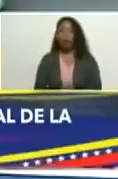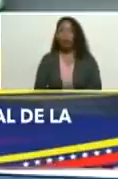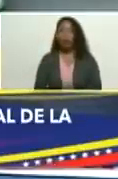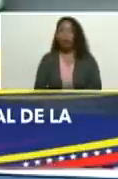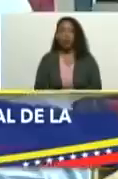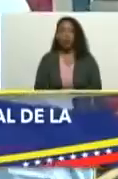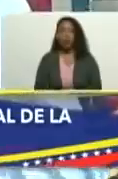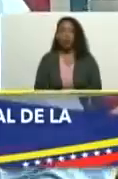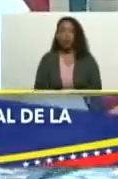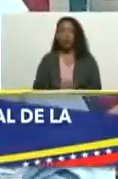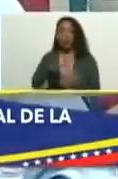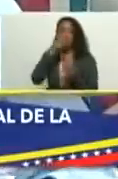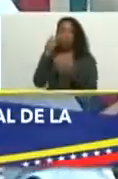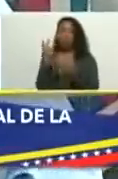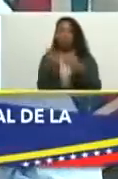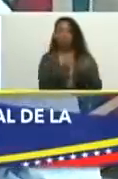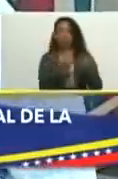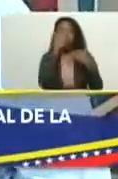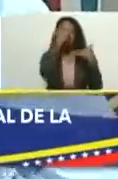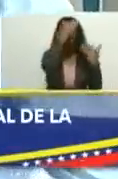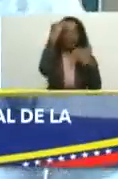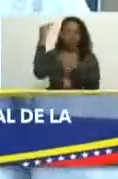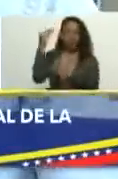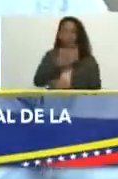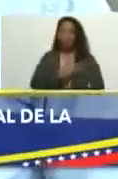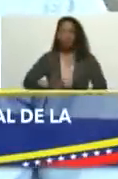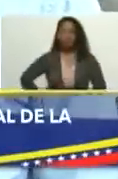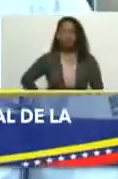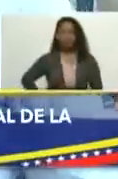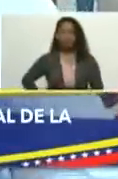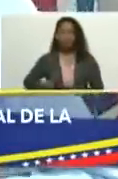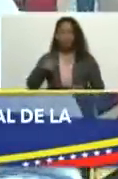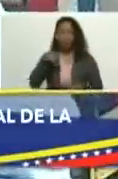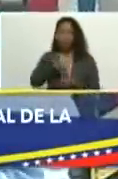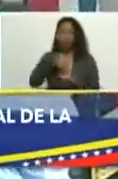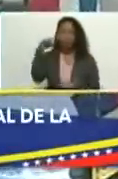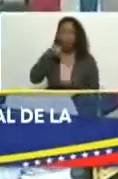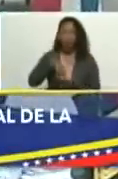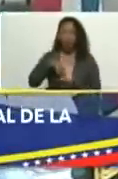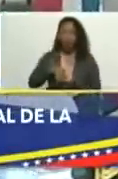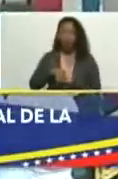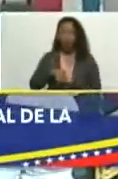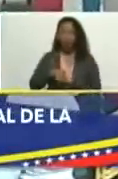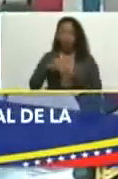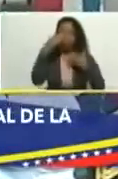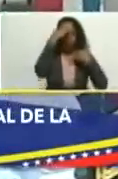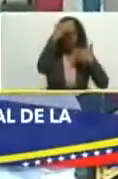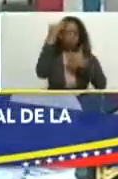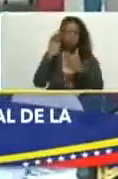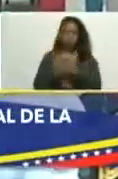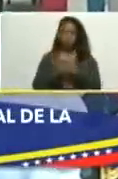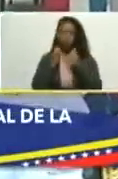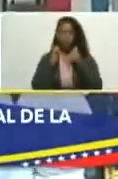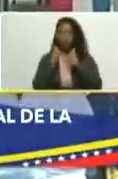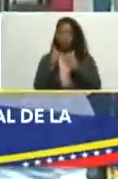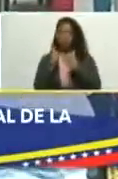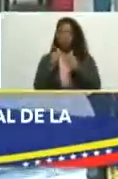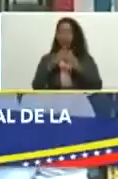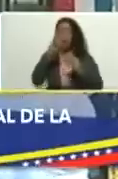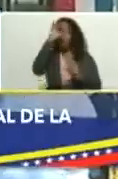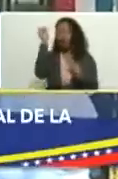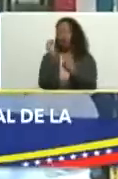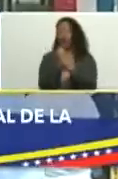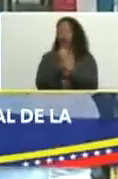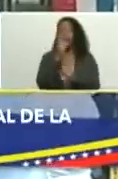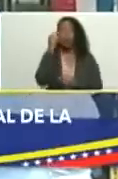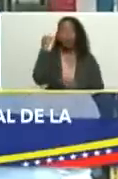Wilmen, bienvenido. Saludos, presidente. Bienvenido al Estado Carabobo. Recibo a usted un cordial saludo de todas las trabajadoras y trabajadoras